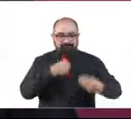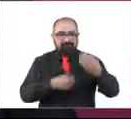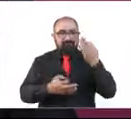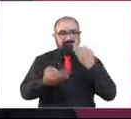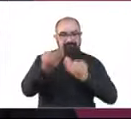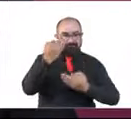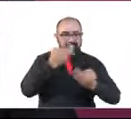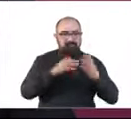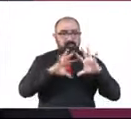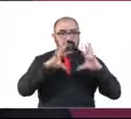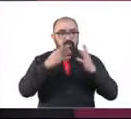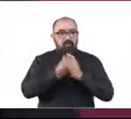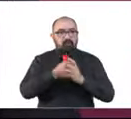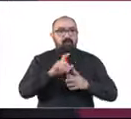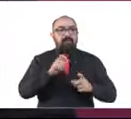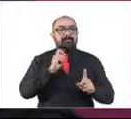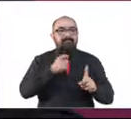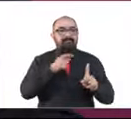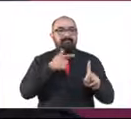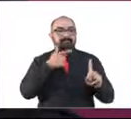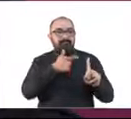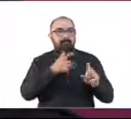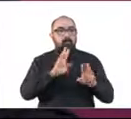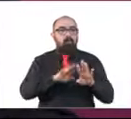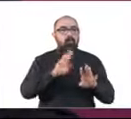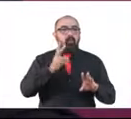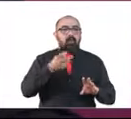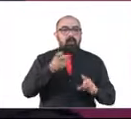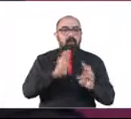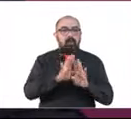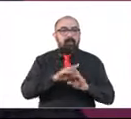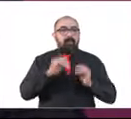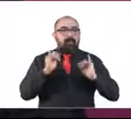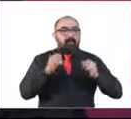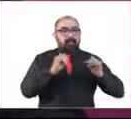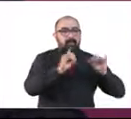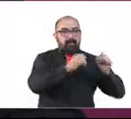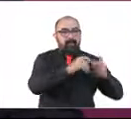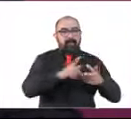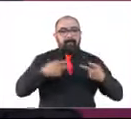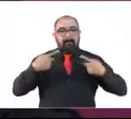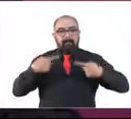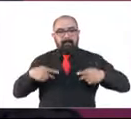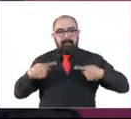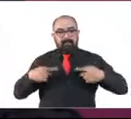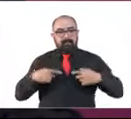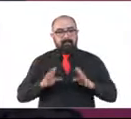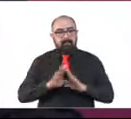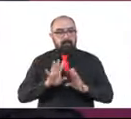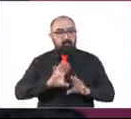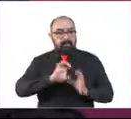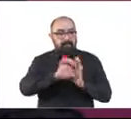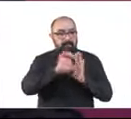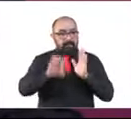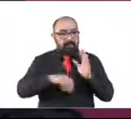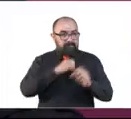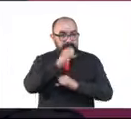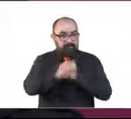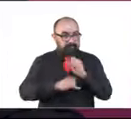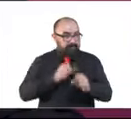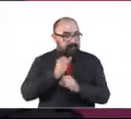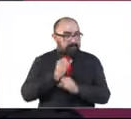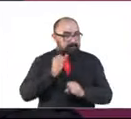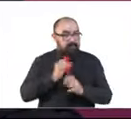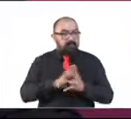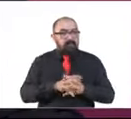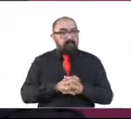Pero bueno, un caso que es muy, muy conocido, incluso internacionalmente, es el caso de la